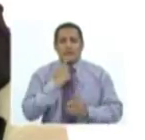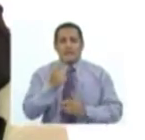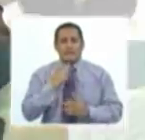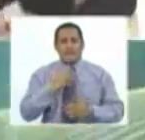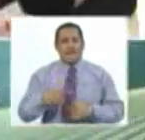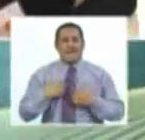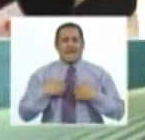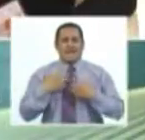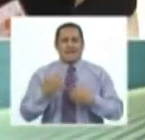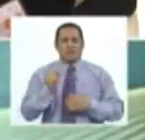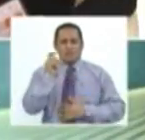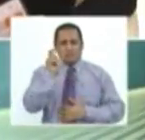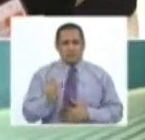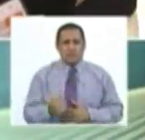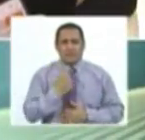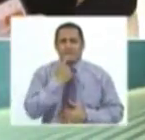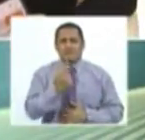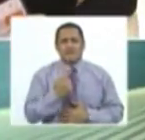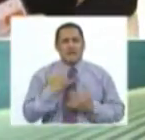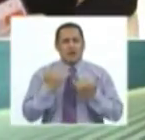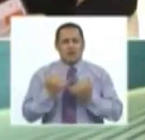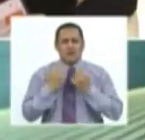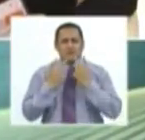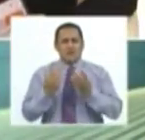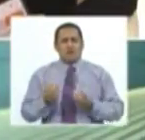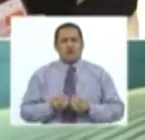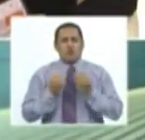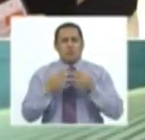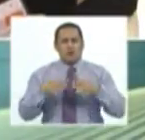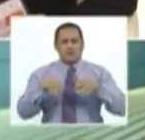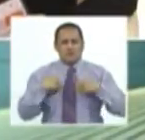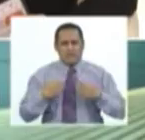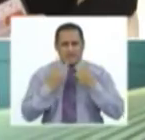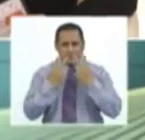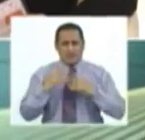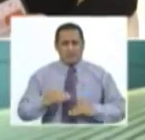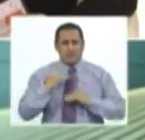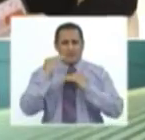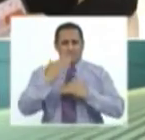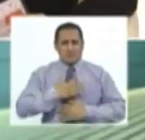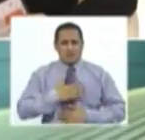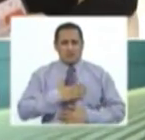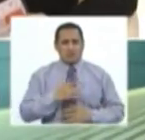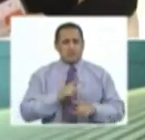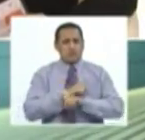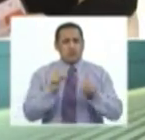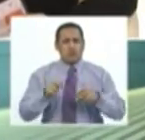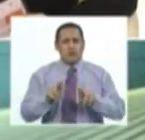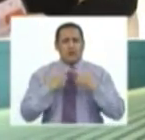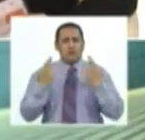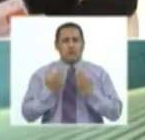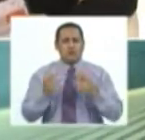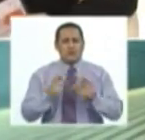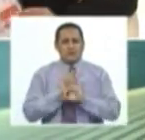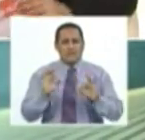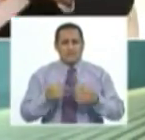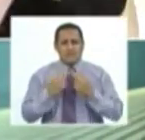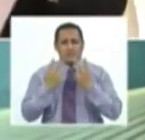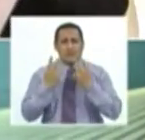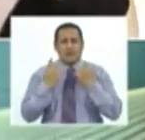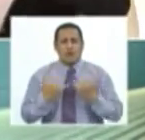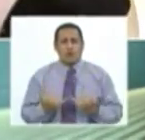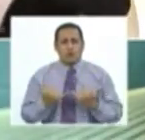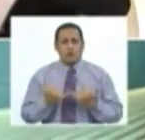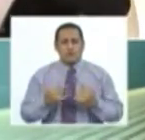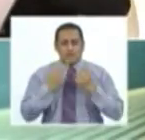de este funcionario que decía, oiga, ¿cómo van a tomar decisión sobre mi caso si ni siquiera se han reunido, ¿no? Lo que pasó fue que se